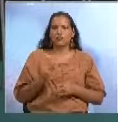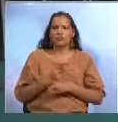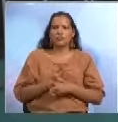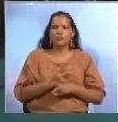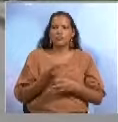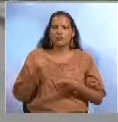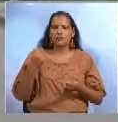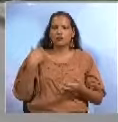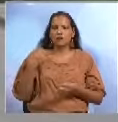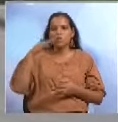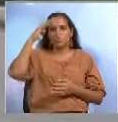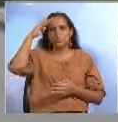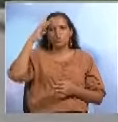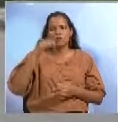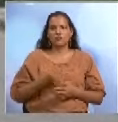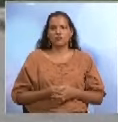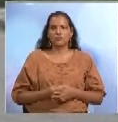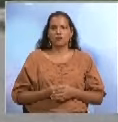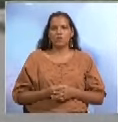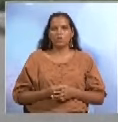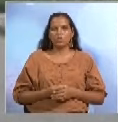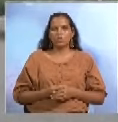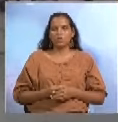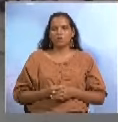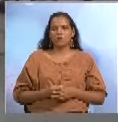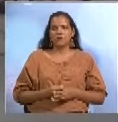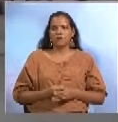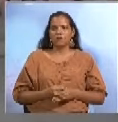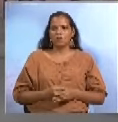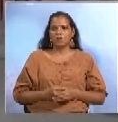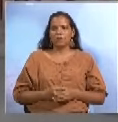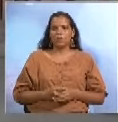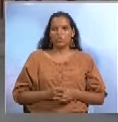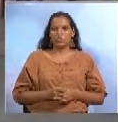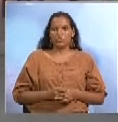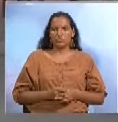no tenemos policía. Con imágenes de Daniel Pérez, Andrea Chere, Telecosta.